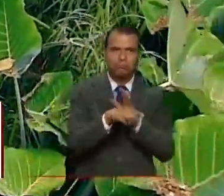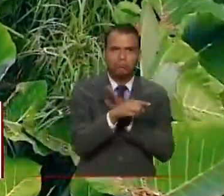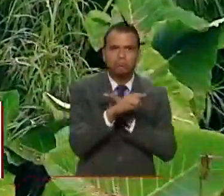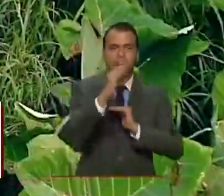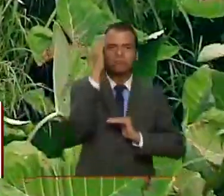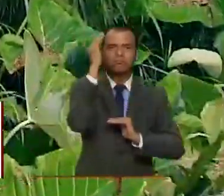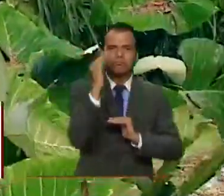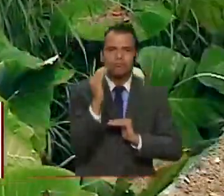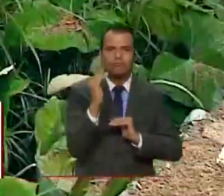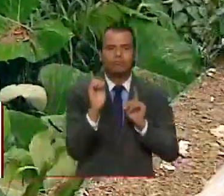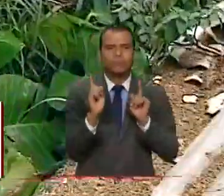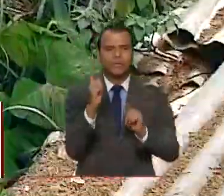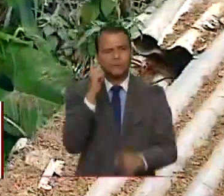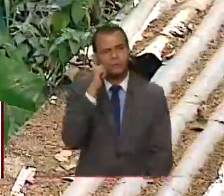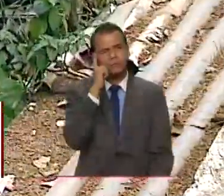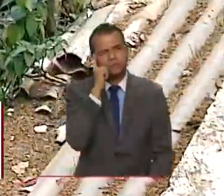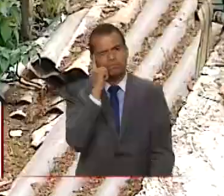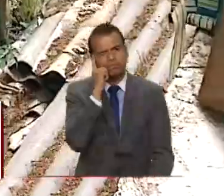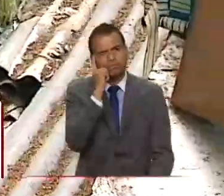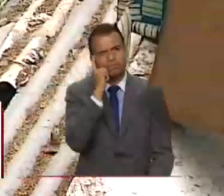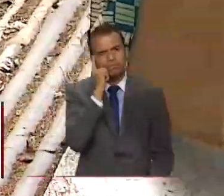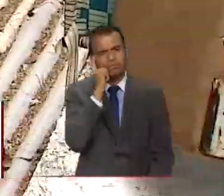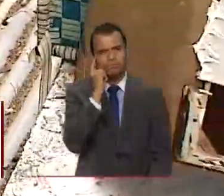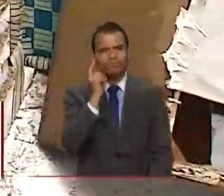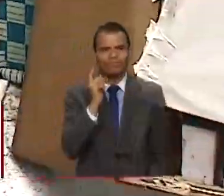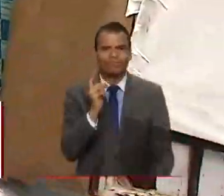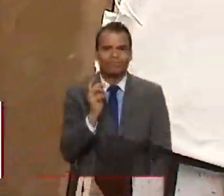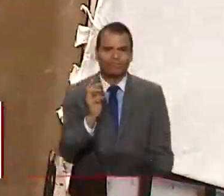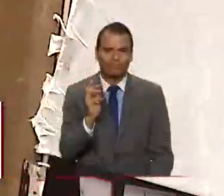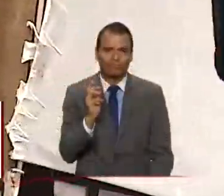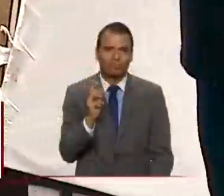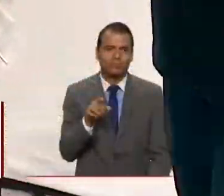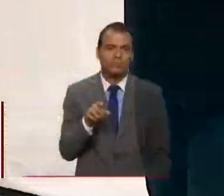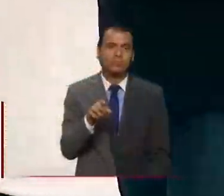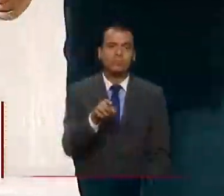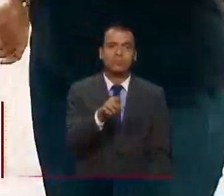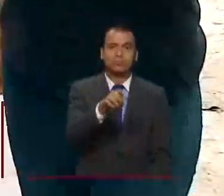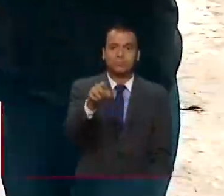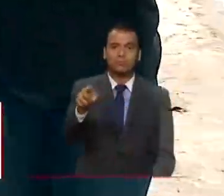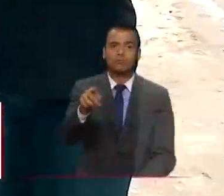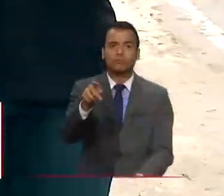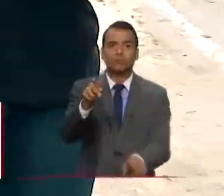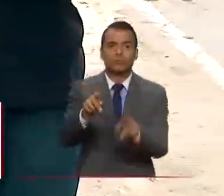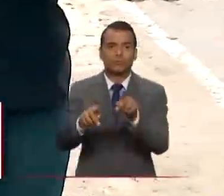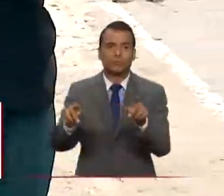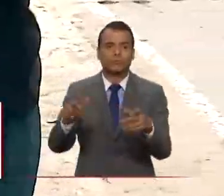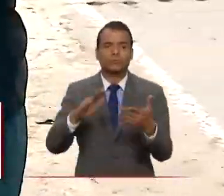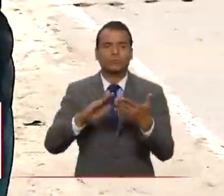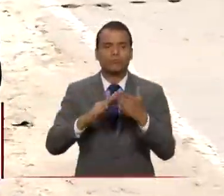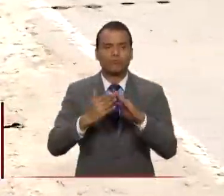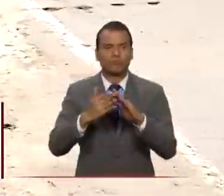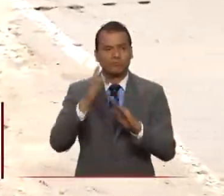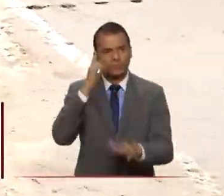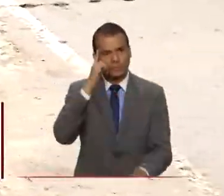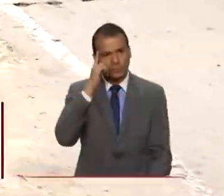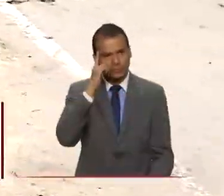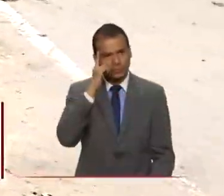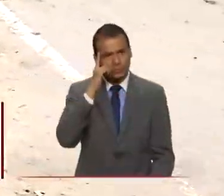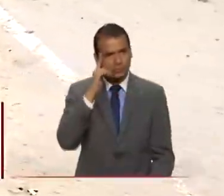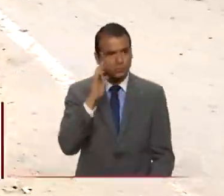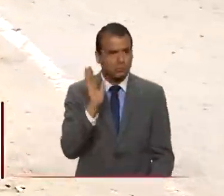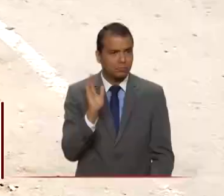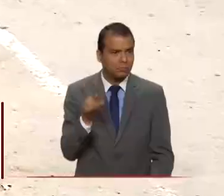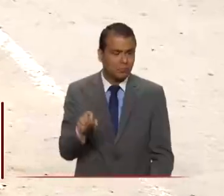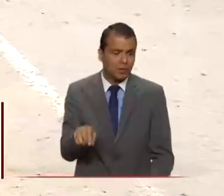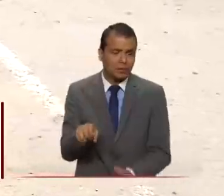que sí deja mucho que desear definitivamente es que hay quienes, vecinos de este sector, han considerado que este es un buen sitio,